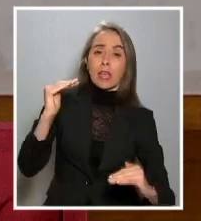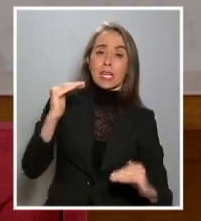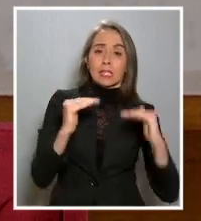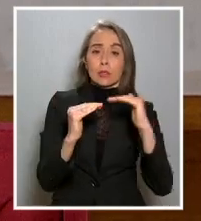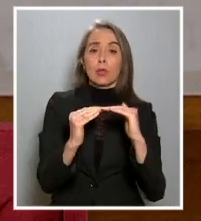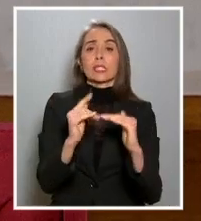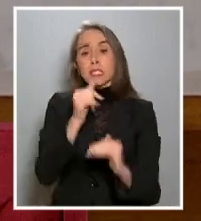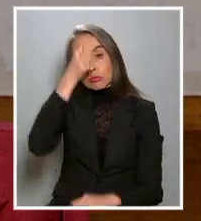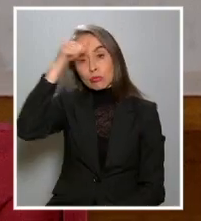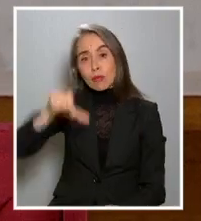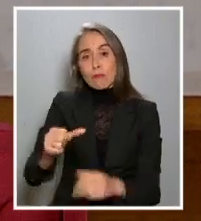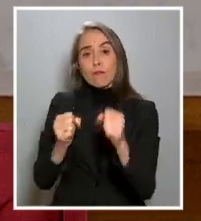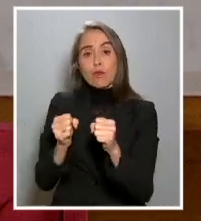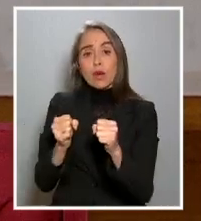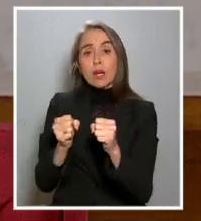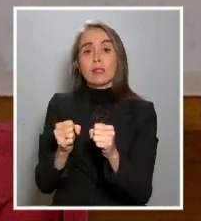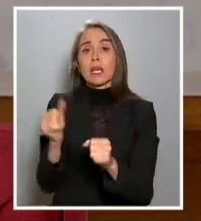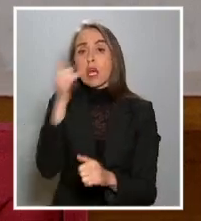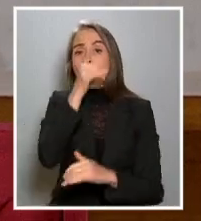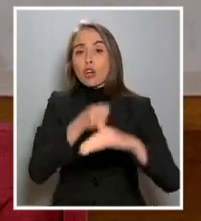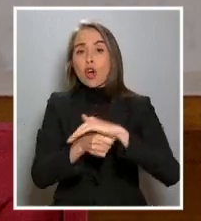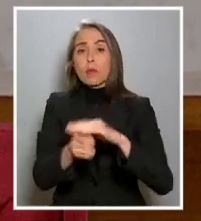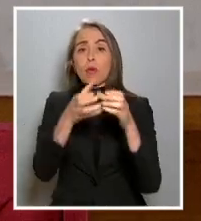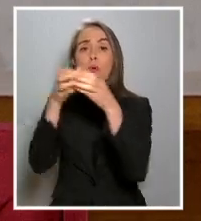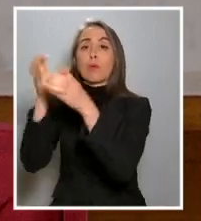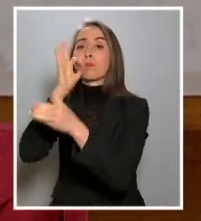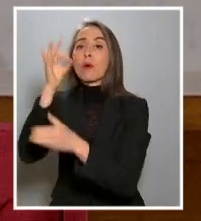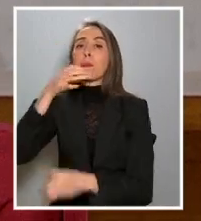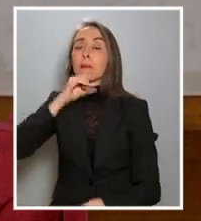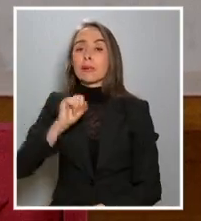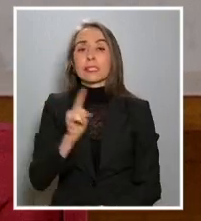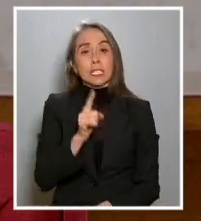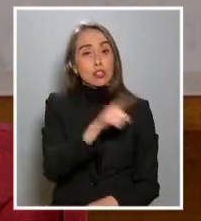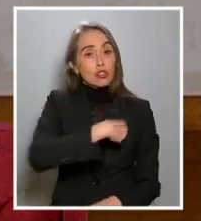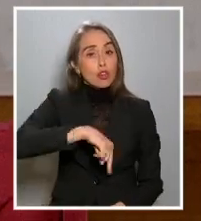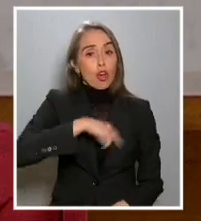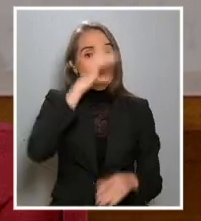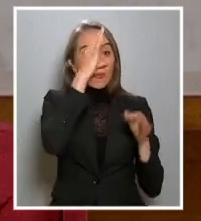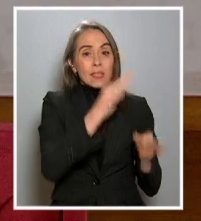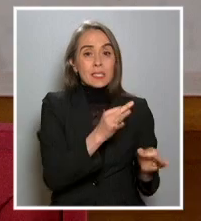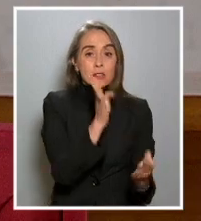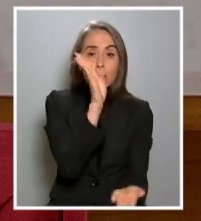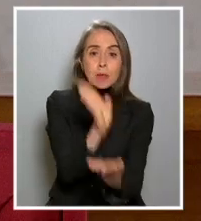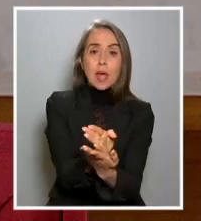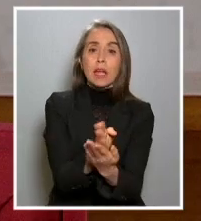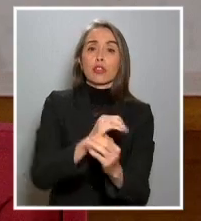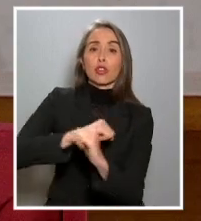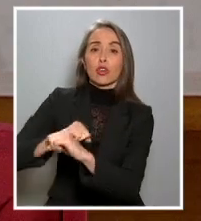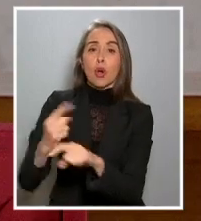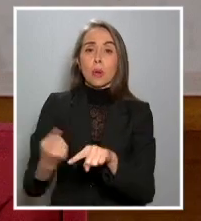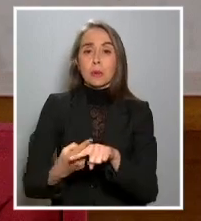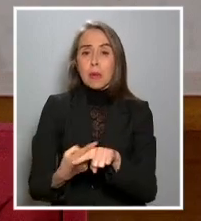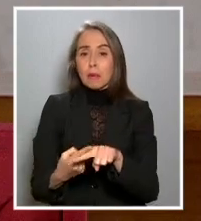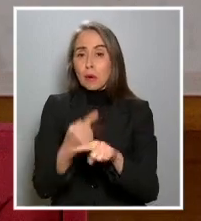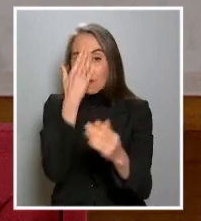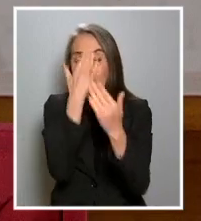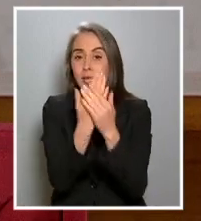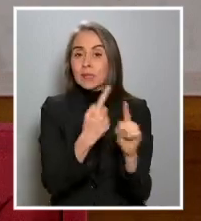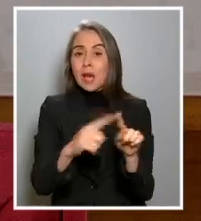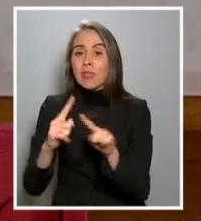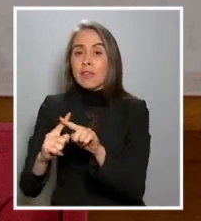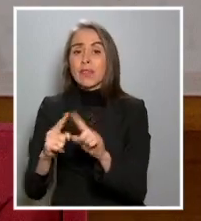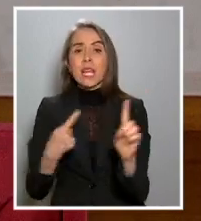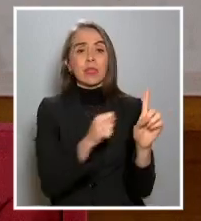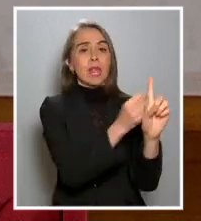fuerza la corrupción de los sectores privilegiados, si es que no tomábamos medidas drásticas en contra de los abusos y se enfrentaban las diferencias de